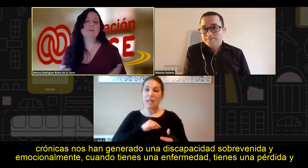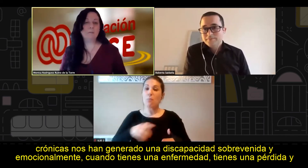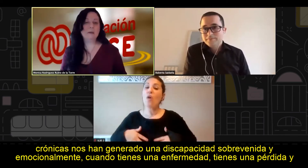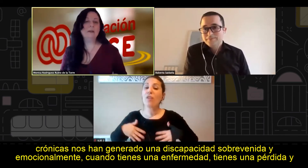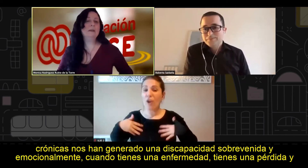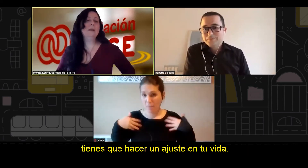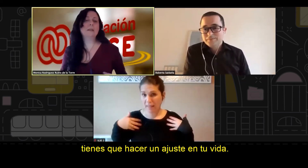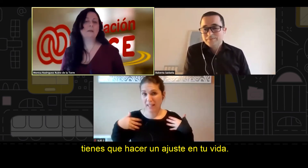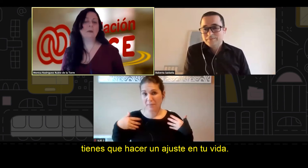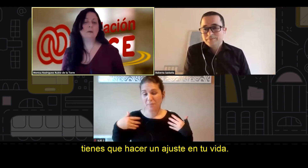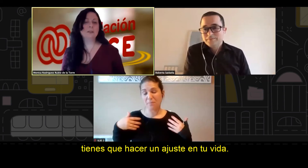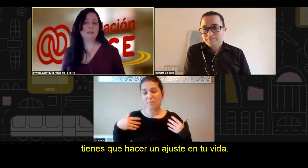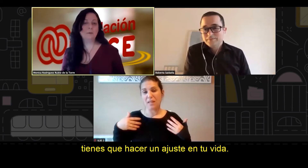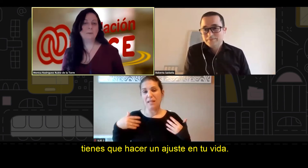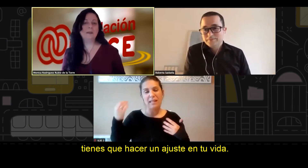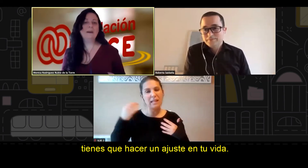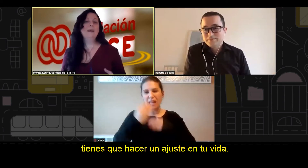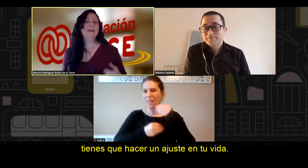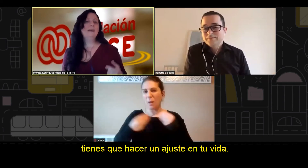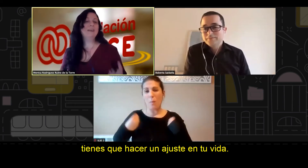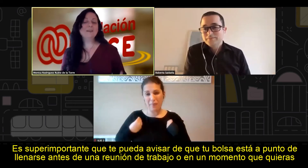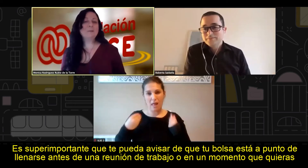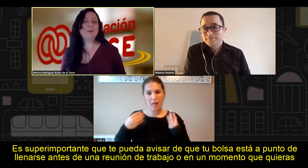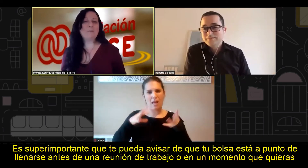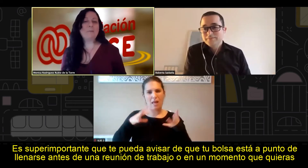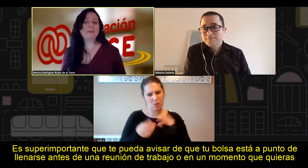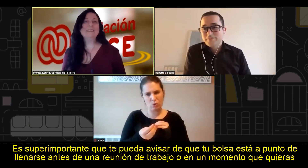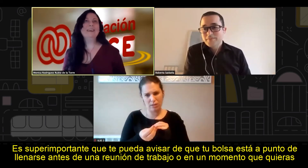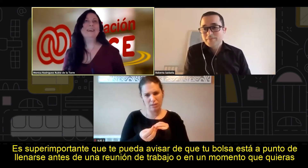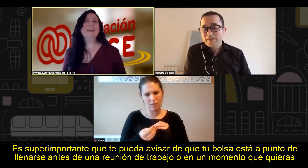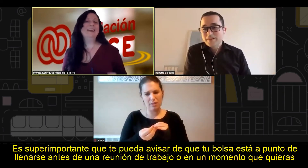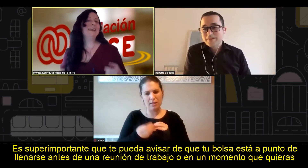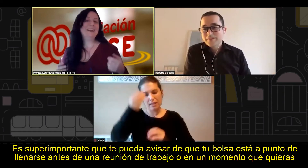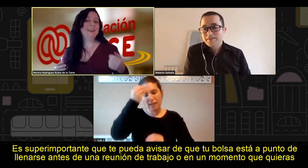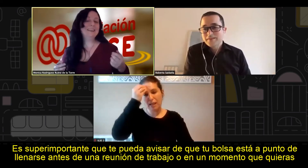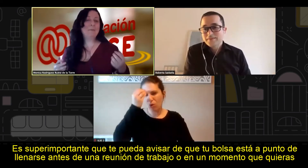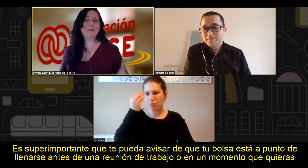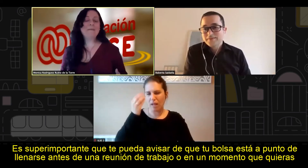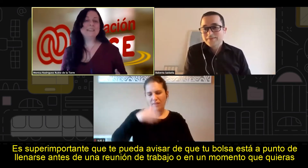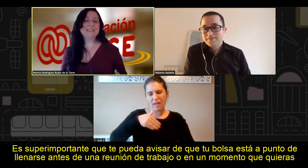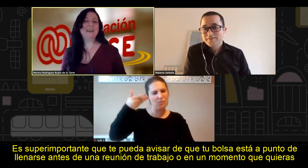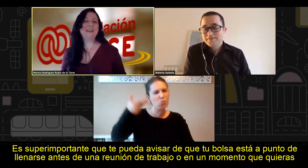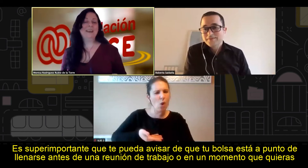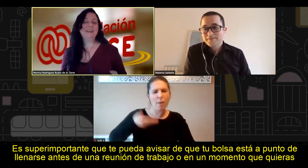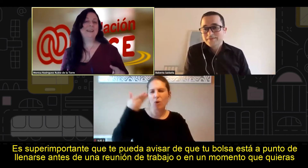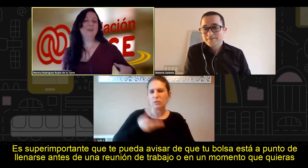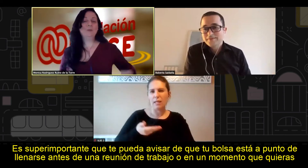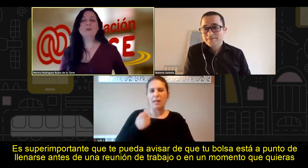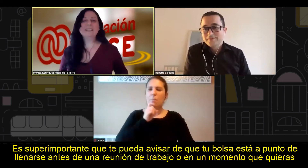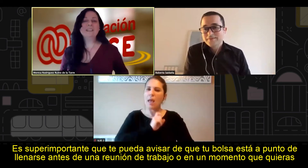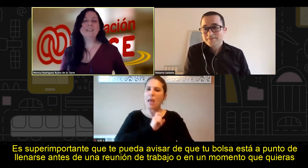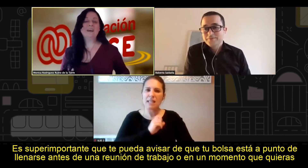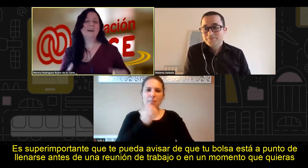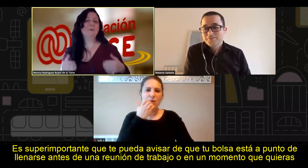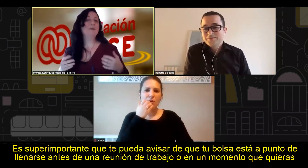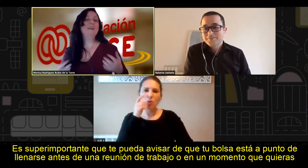una pérdida y tienes que hacer un ajuste en tu vida. Y creo que es súper importante el que te pueda avisar de que tu bolsa